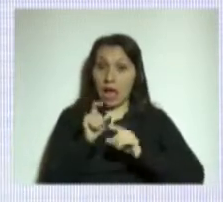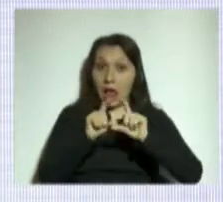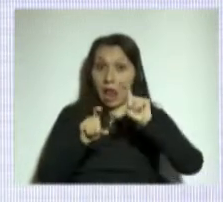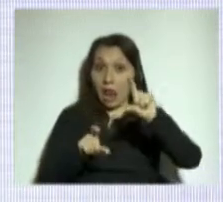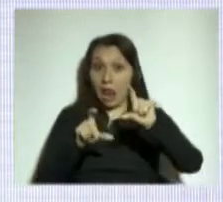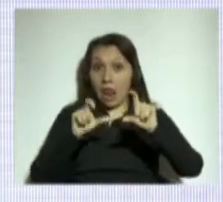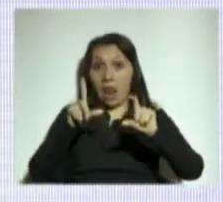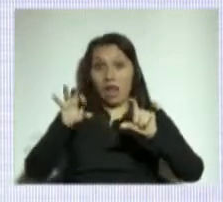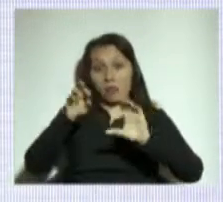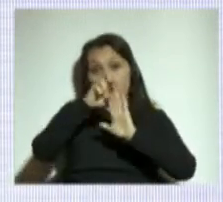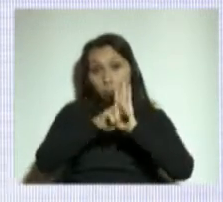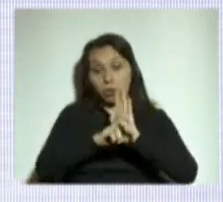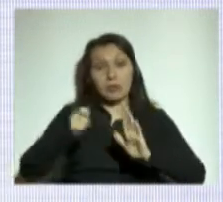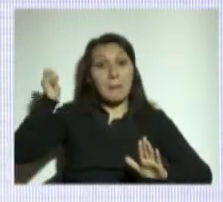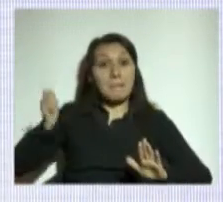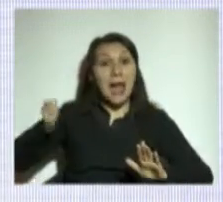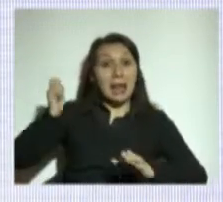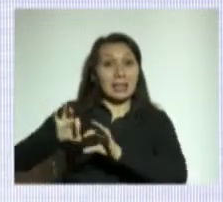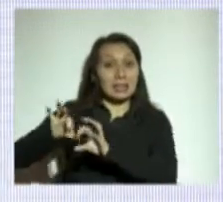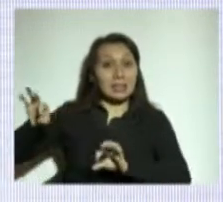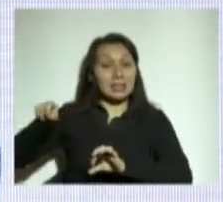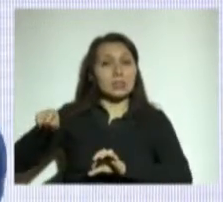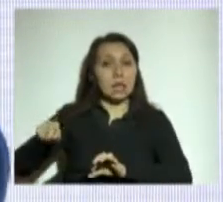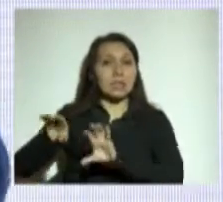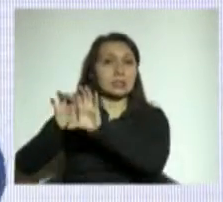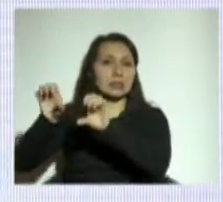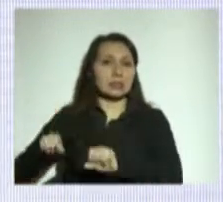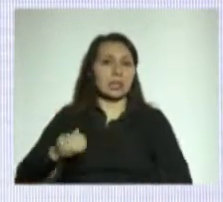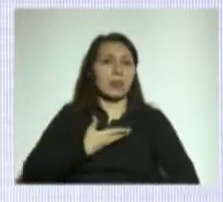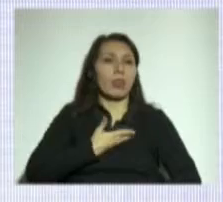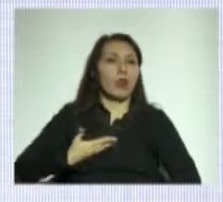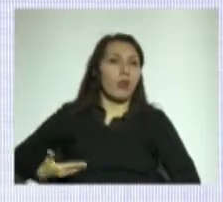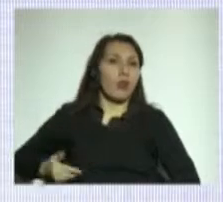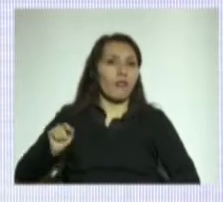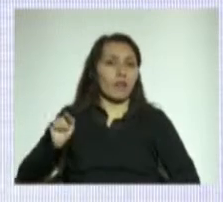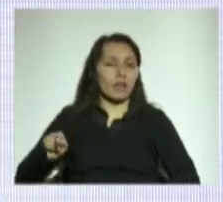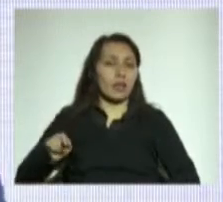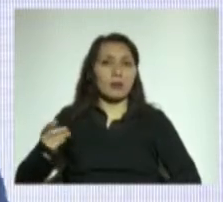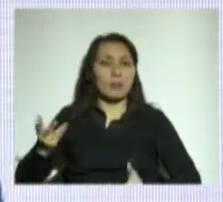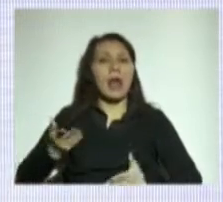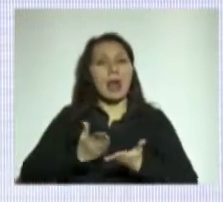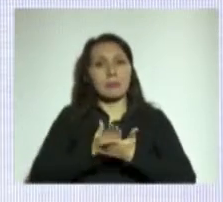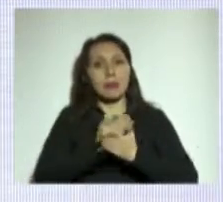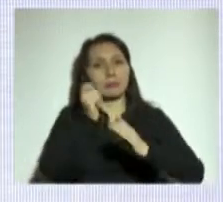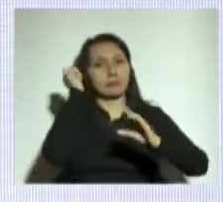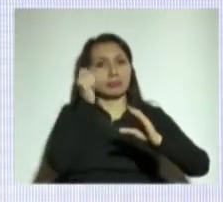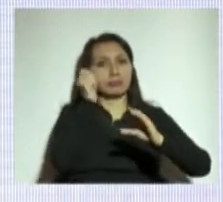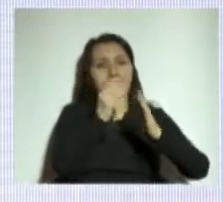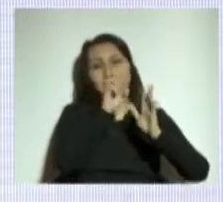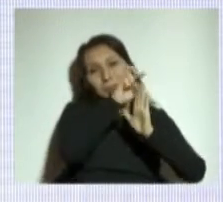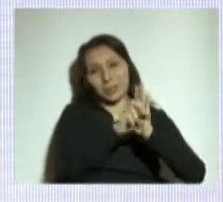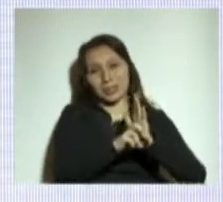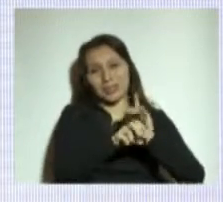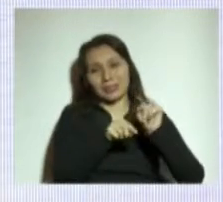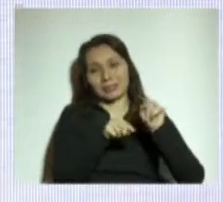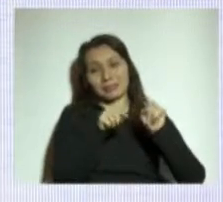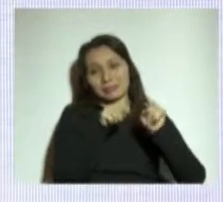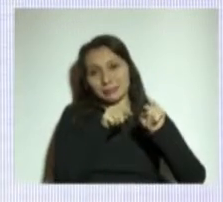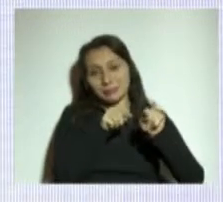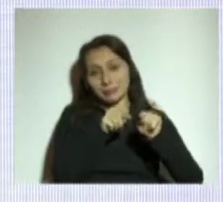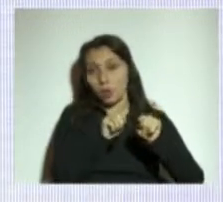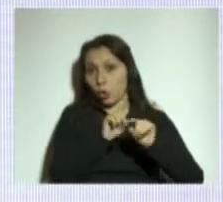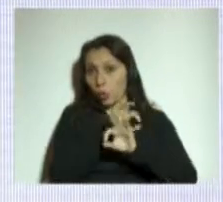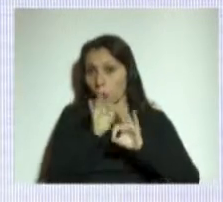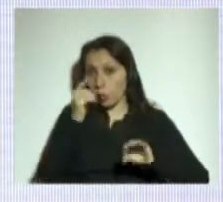proyecto y el martillo será el sistema de gobernanza para llevar a cabo ese proyecto. Pero claro, no se te